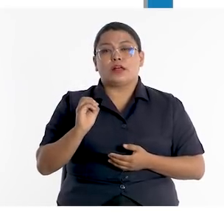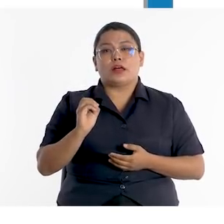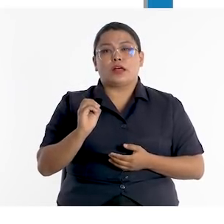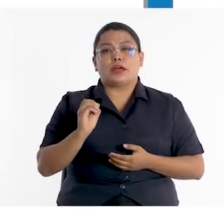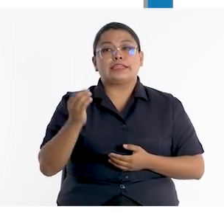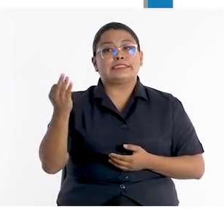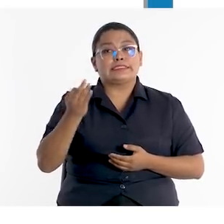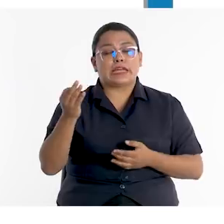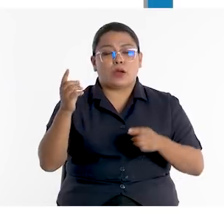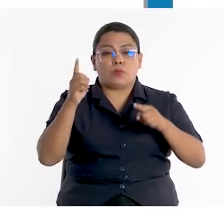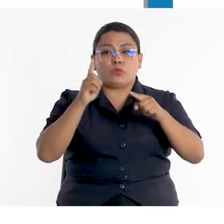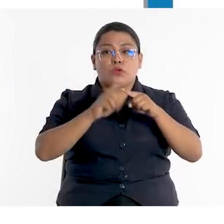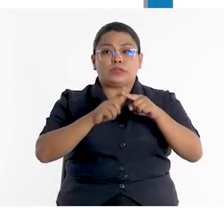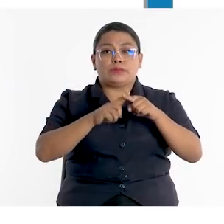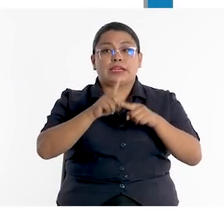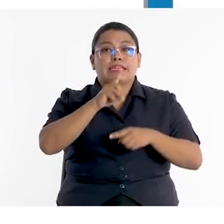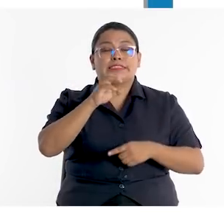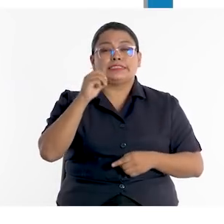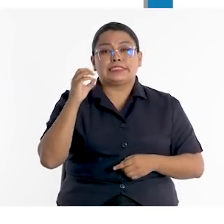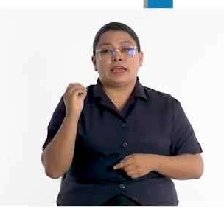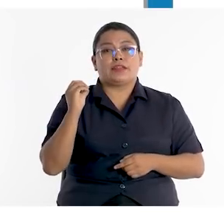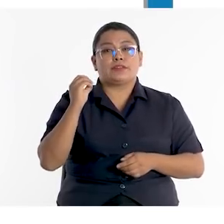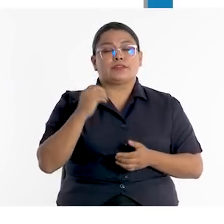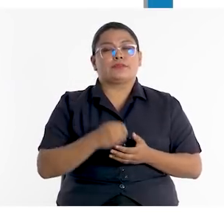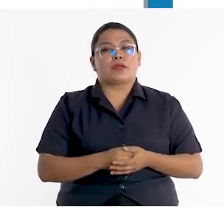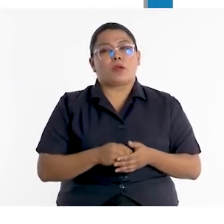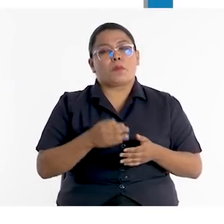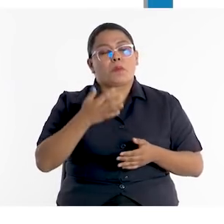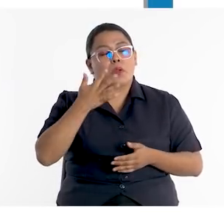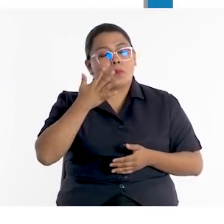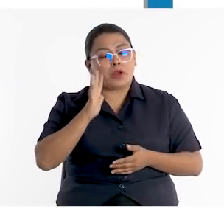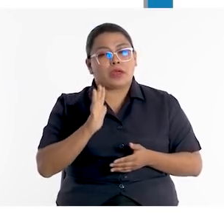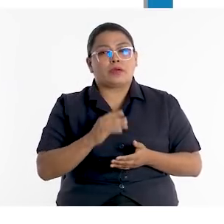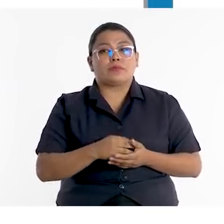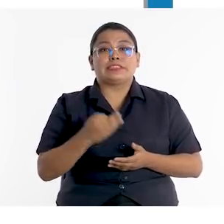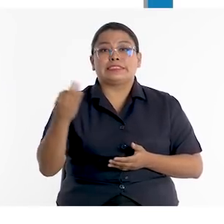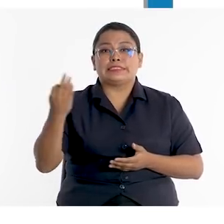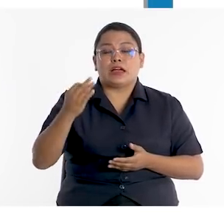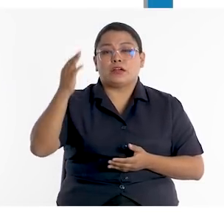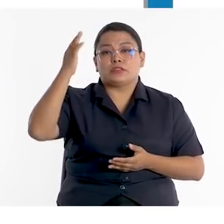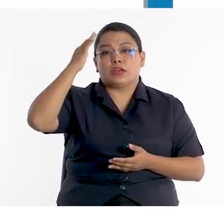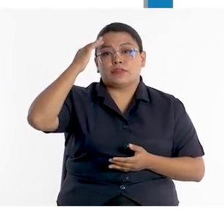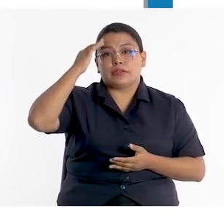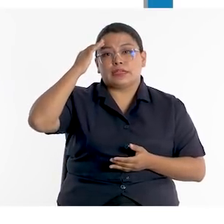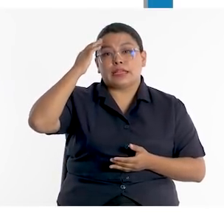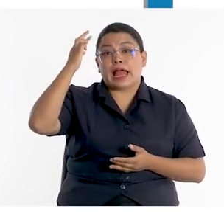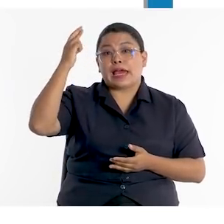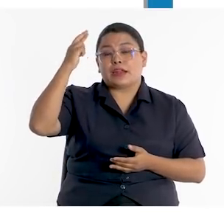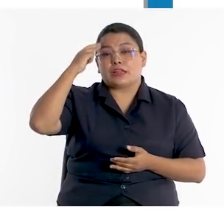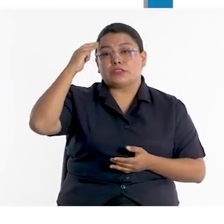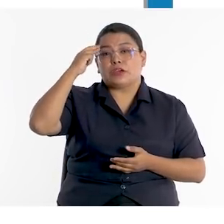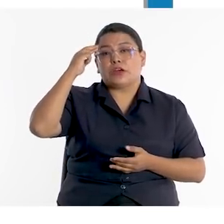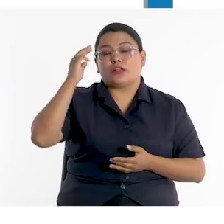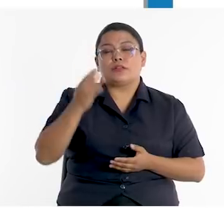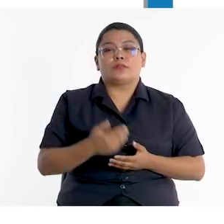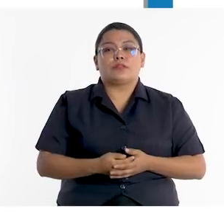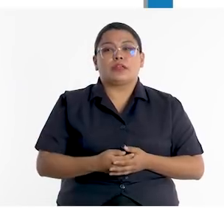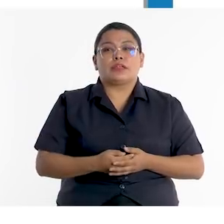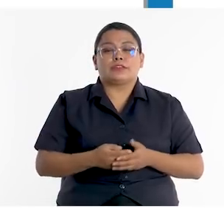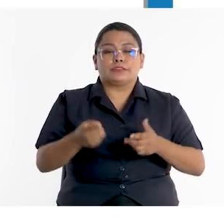porcentaje, se debe multiplicar por 100. Y si por el contrario necesitamos encontrar la